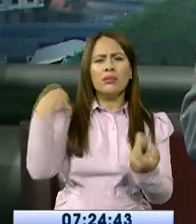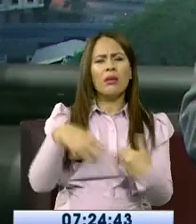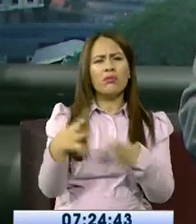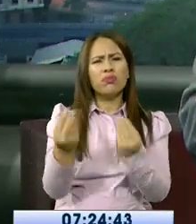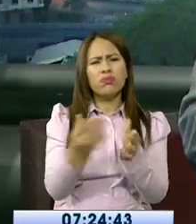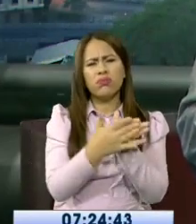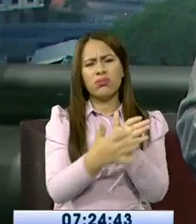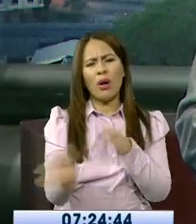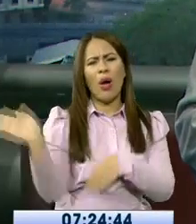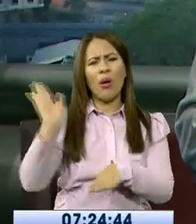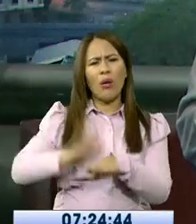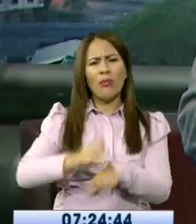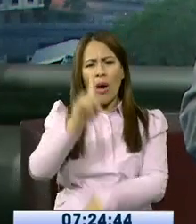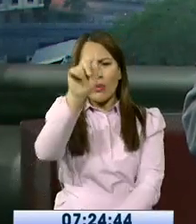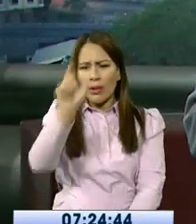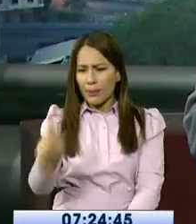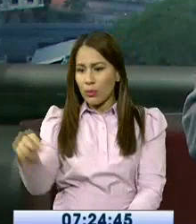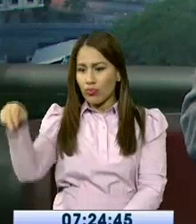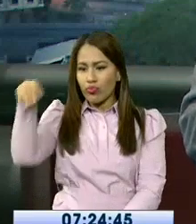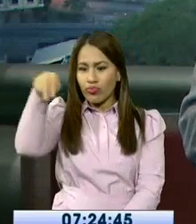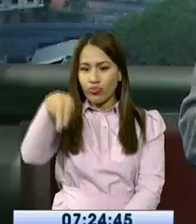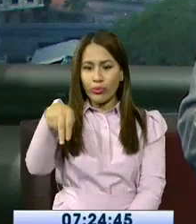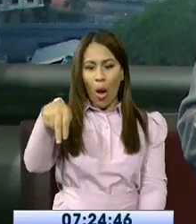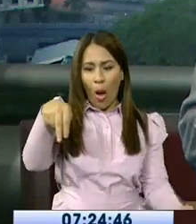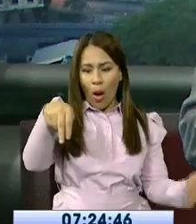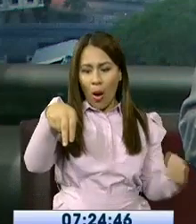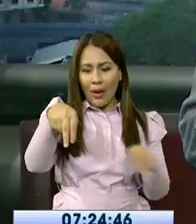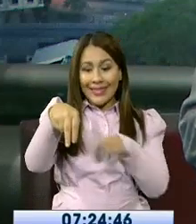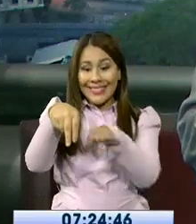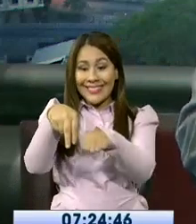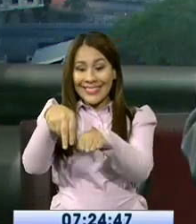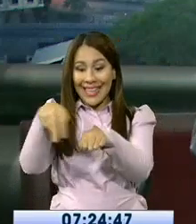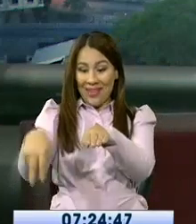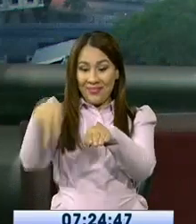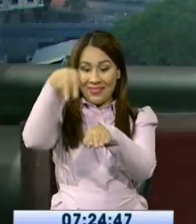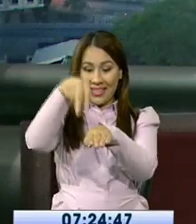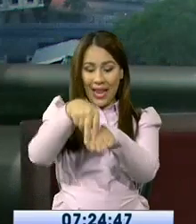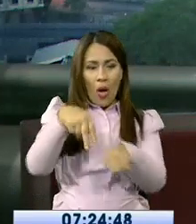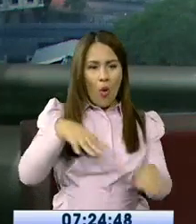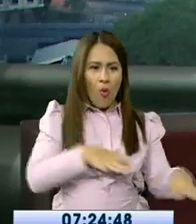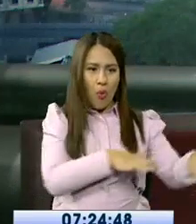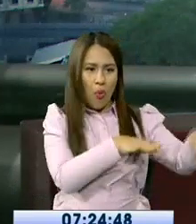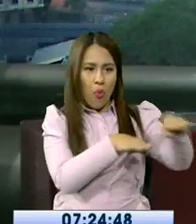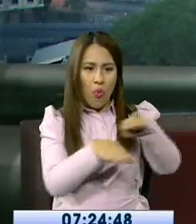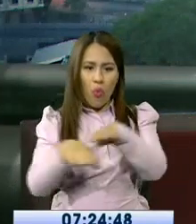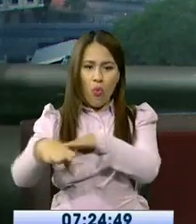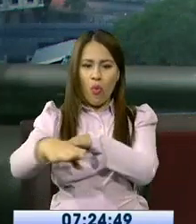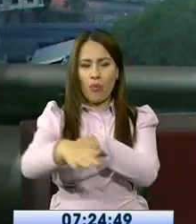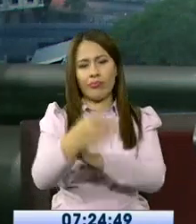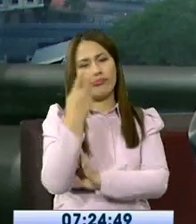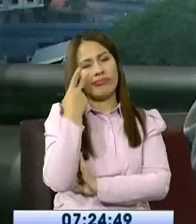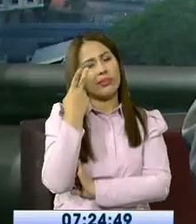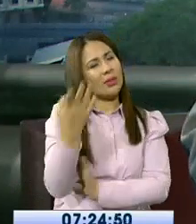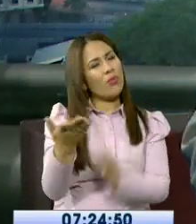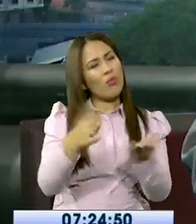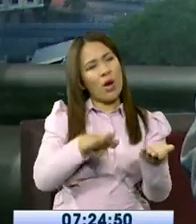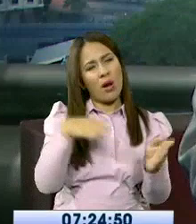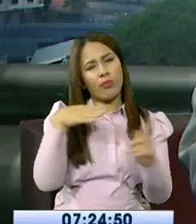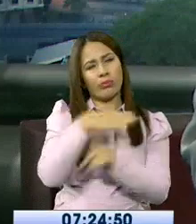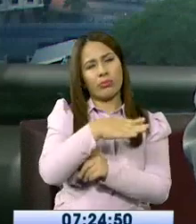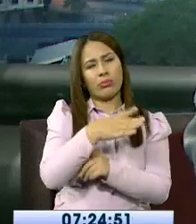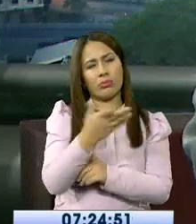un pasajero son capaces de cualquier cosa, dije yo. Aquí está la información para ustedes.